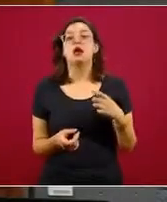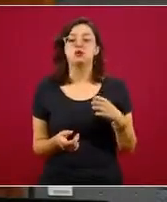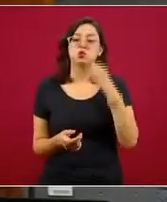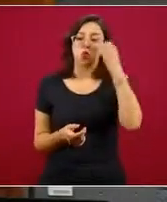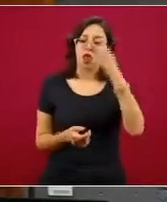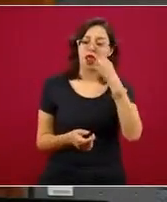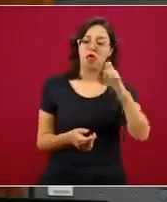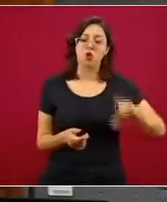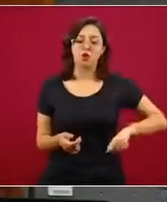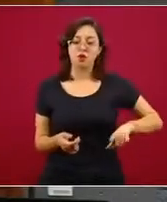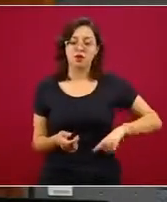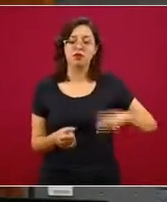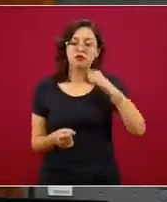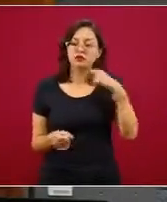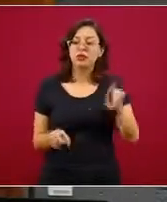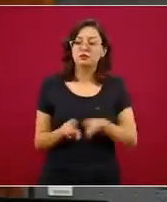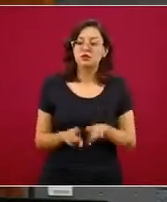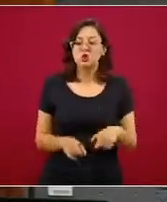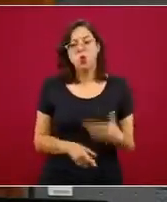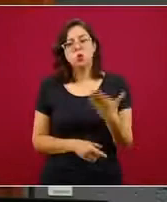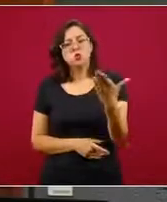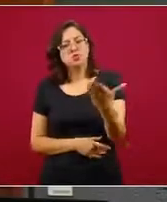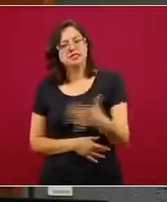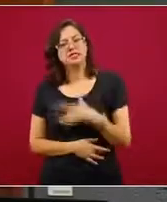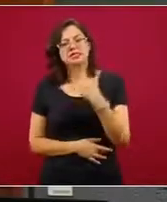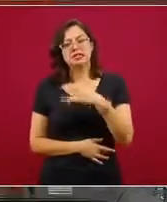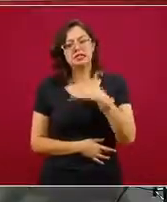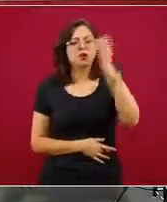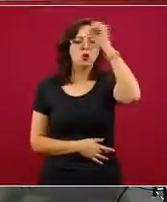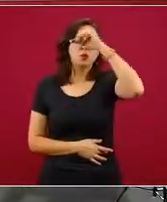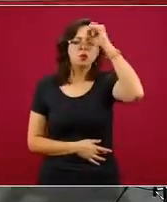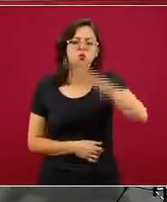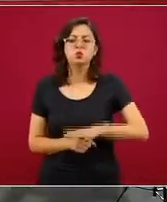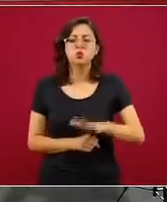gubernamentales. Me gustaría saber su opinión al respecto de esto. Gracias.